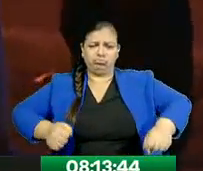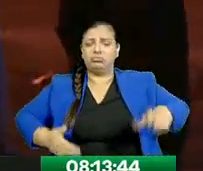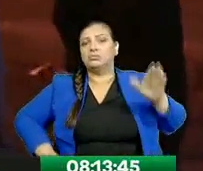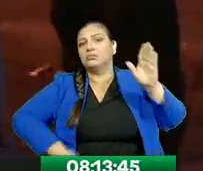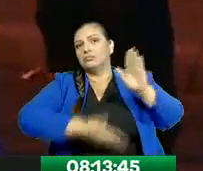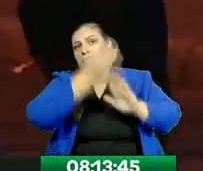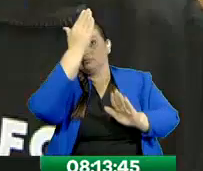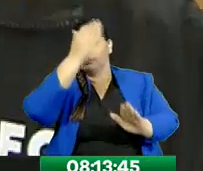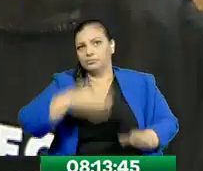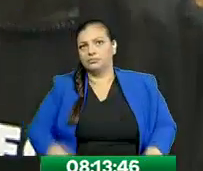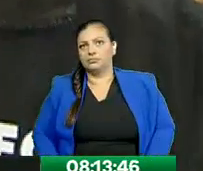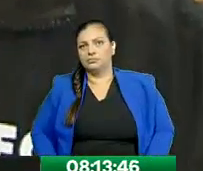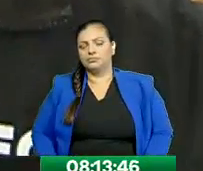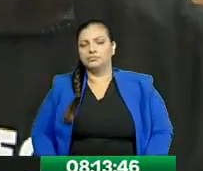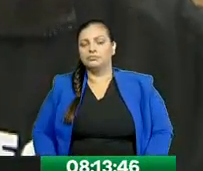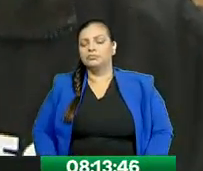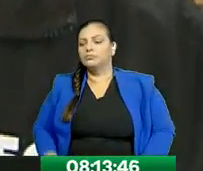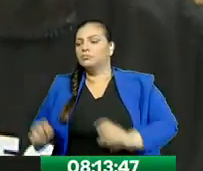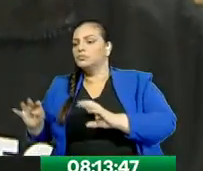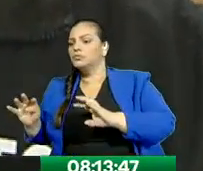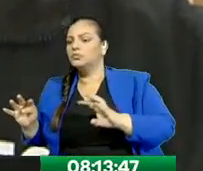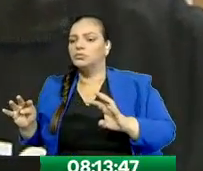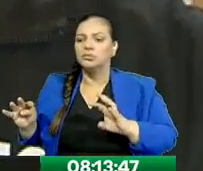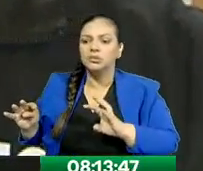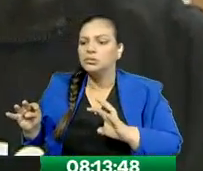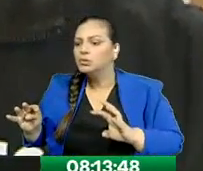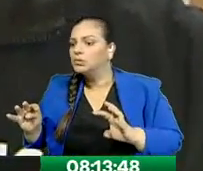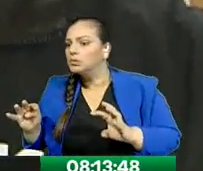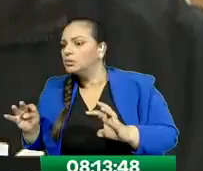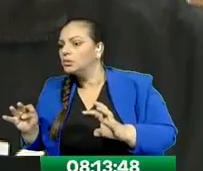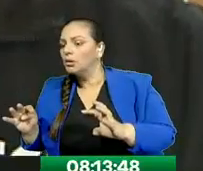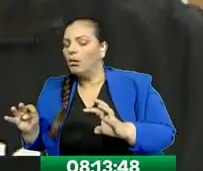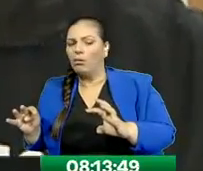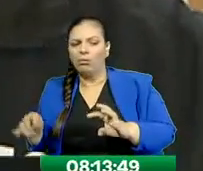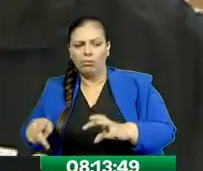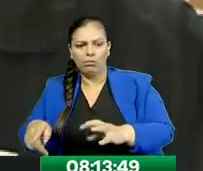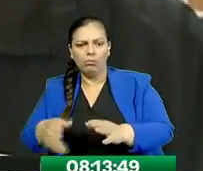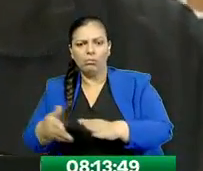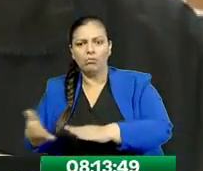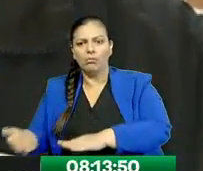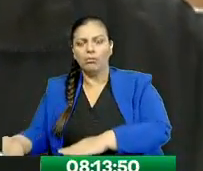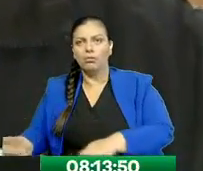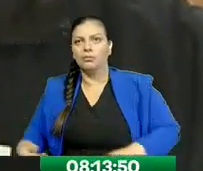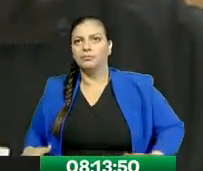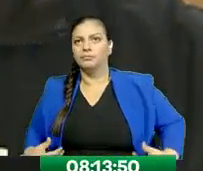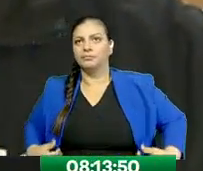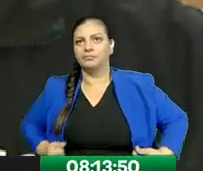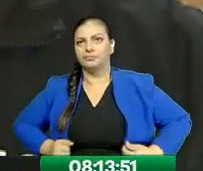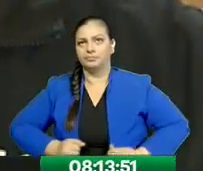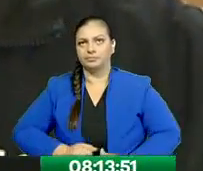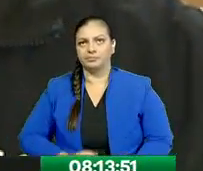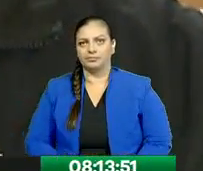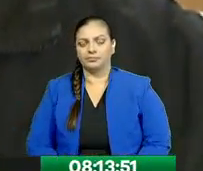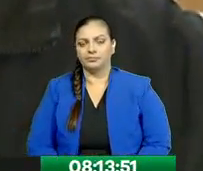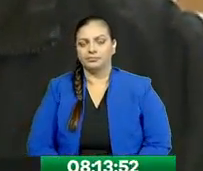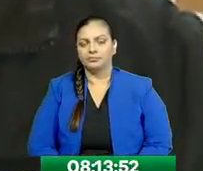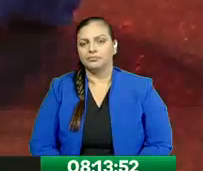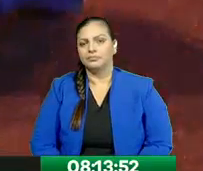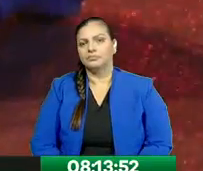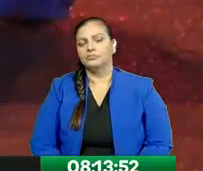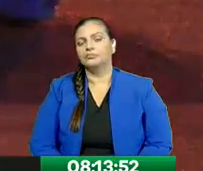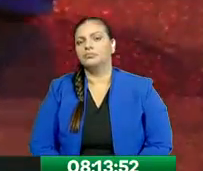signos vitales. Según el testigo, trataron de auxiliarlo, se lo suben una tricimoto para dejarlo en la avenida